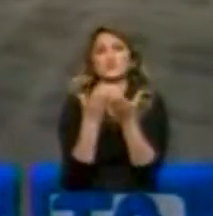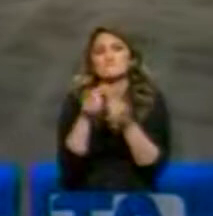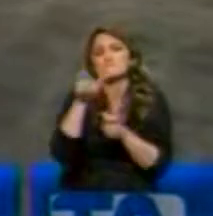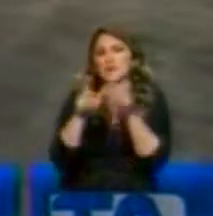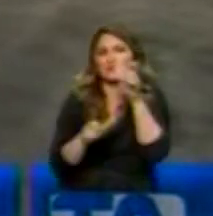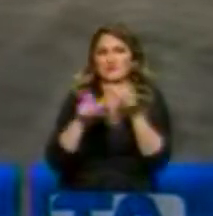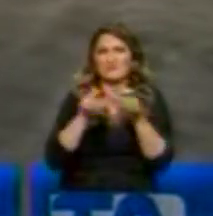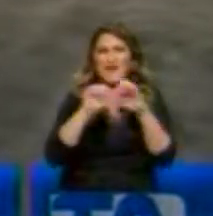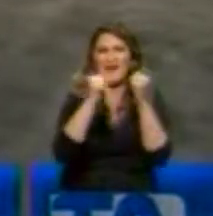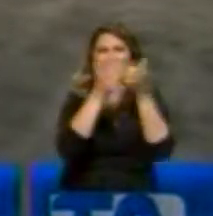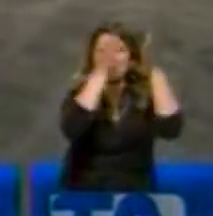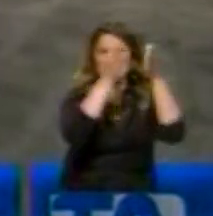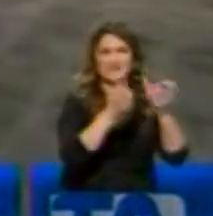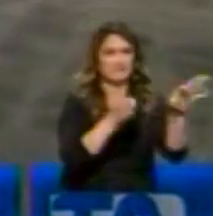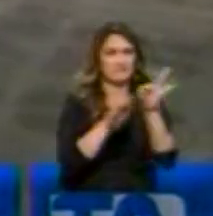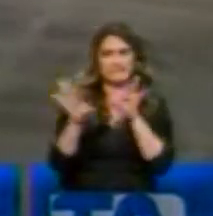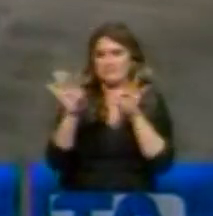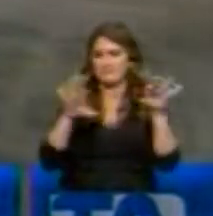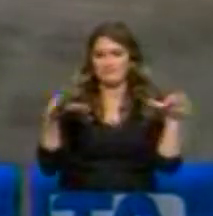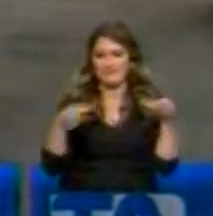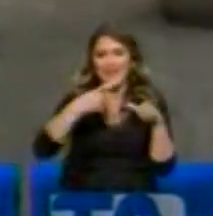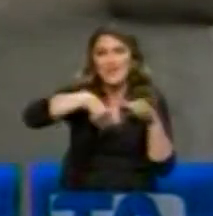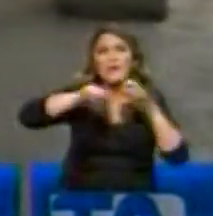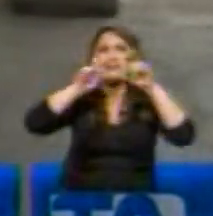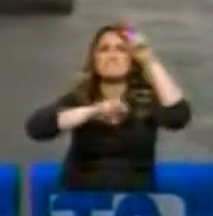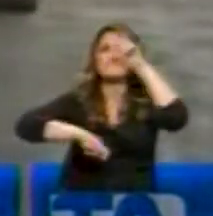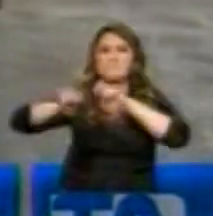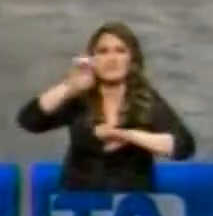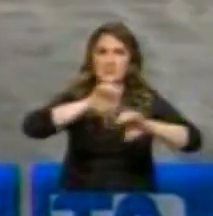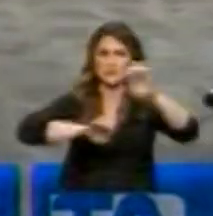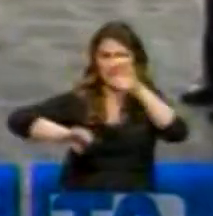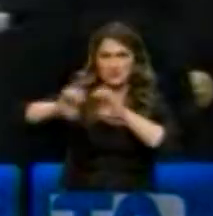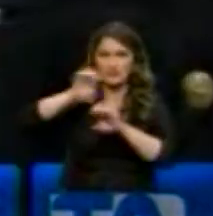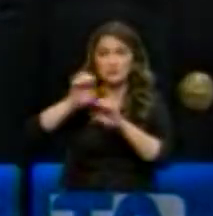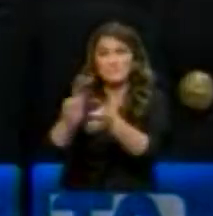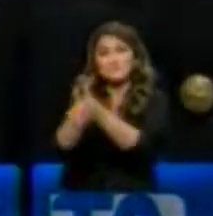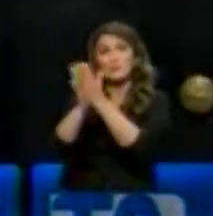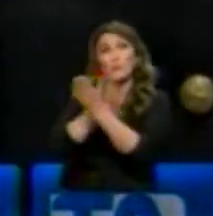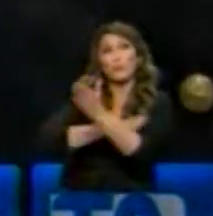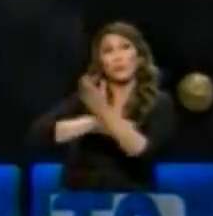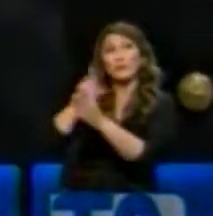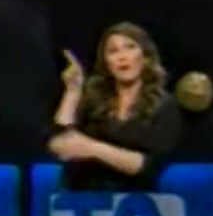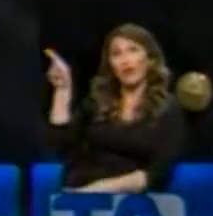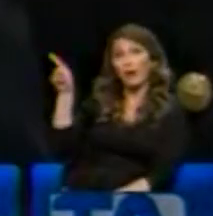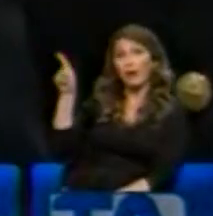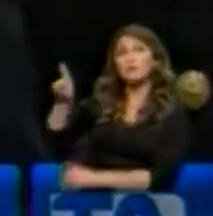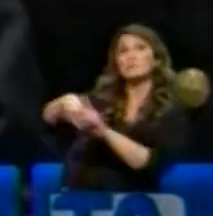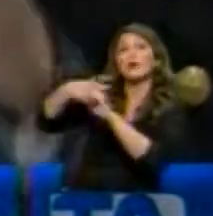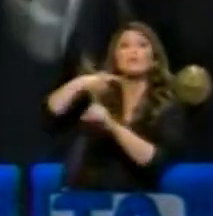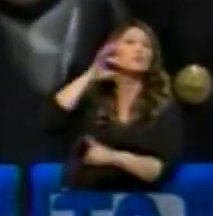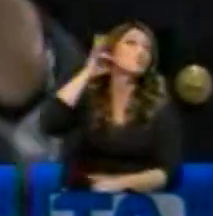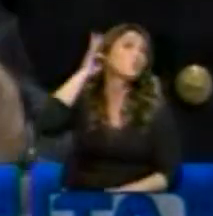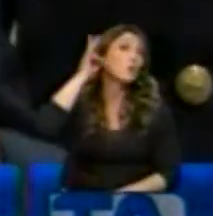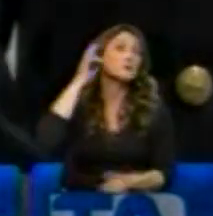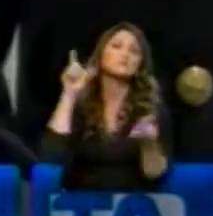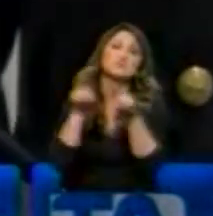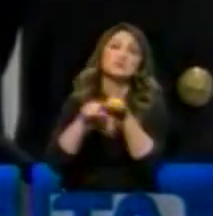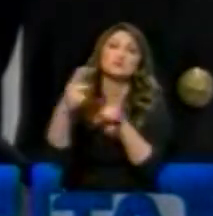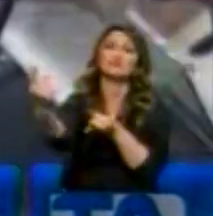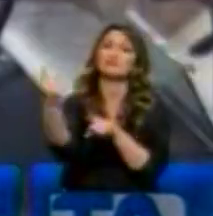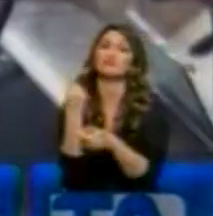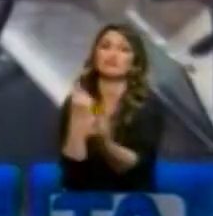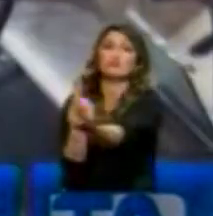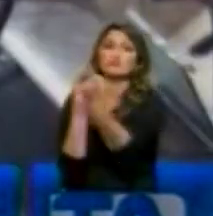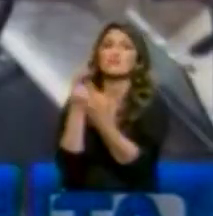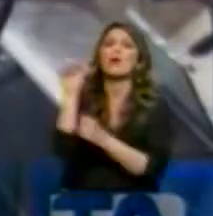un control político. Por eso piden la comparecencia de la ministra Romo, del ministro Jarrín y del director de inteligencia. Que